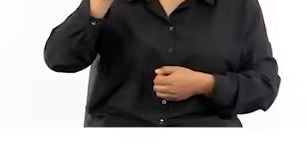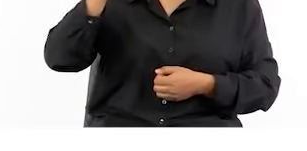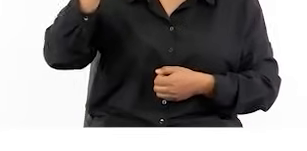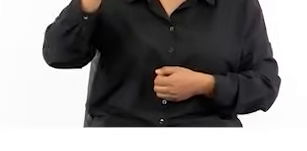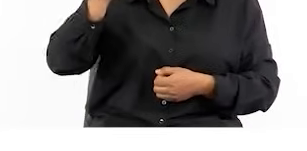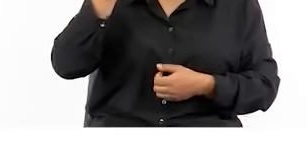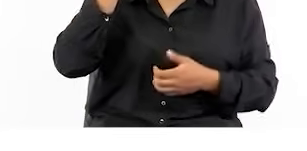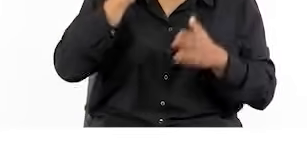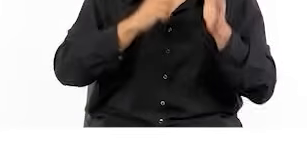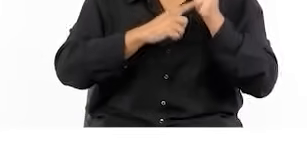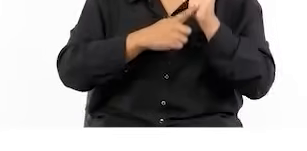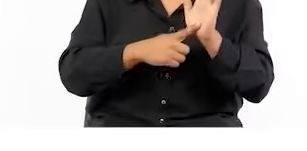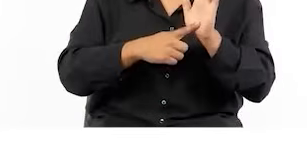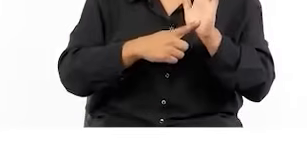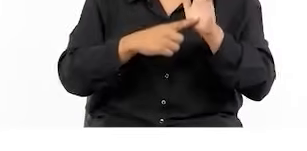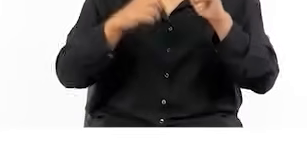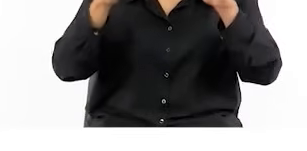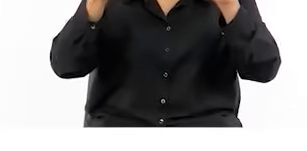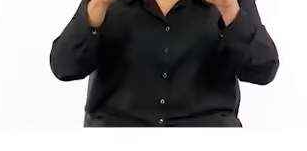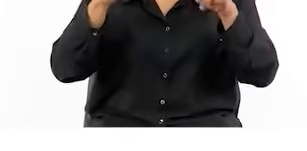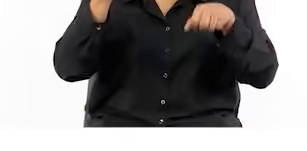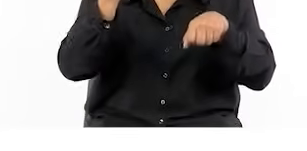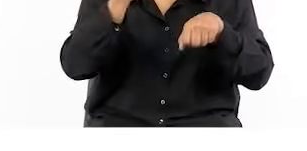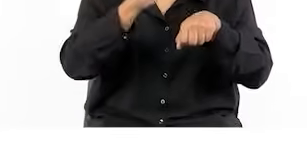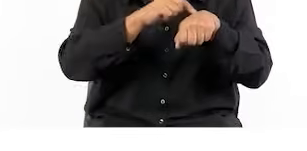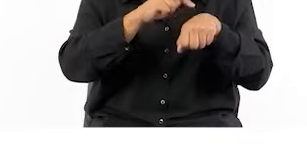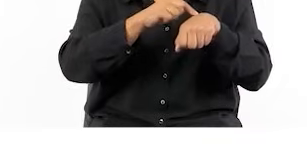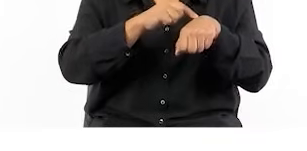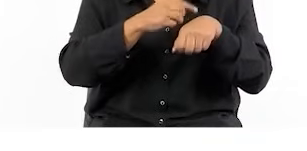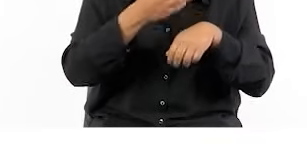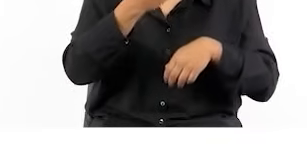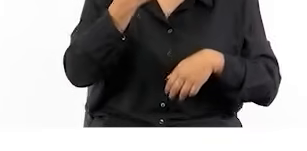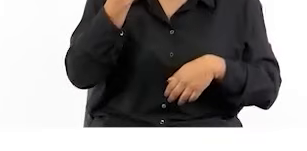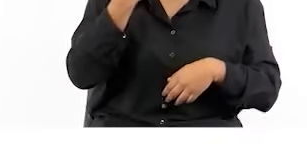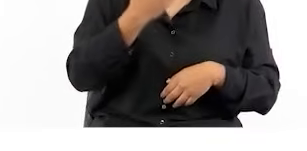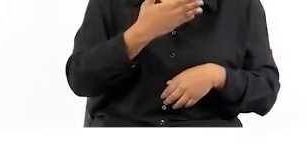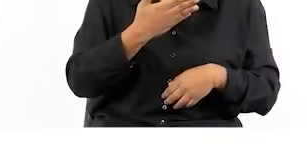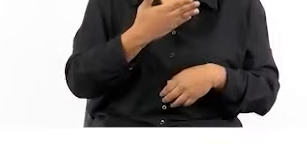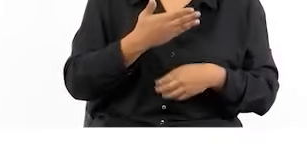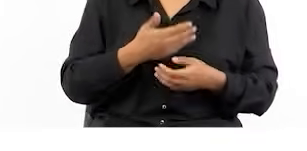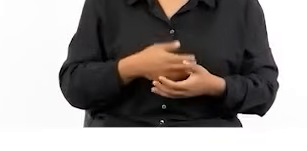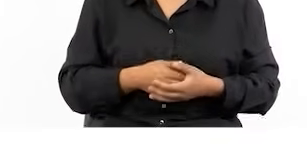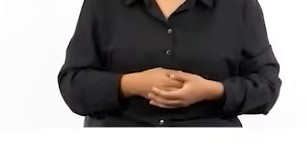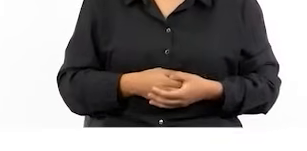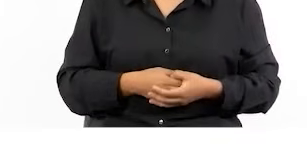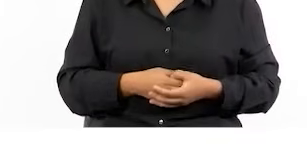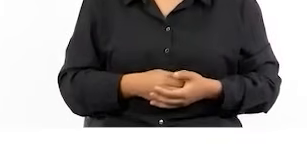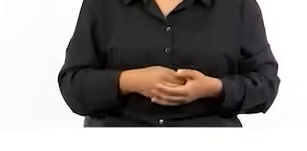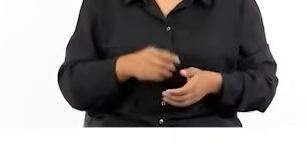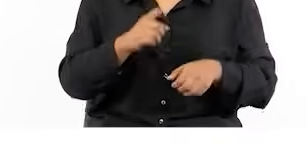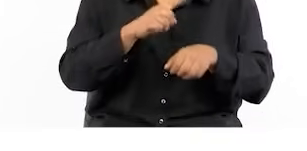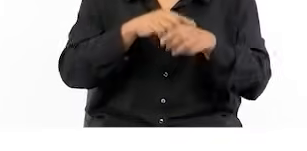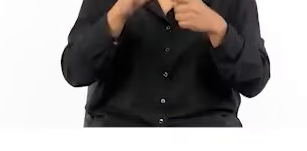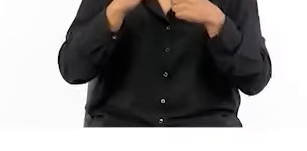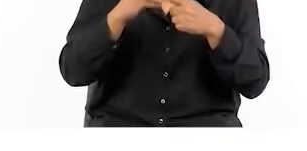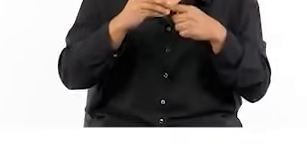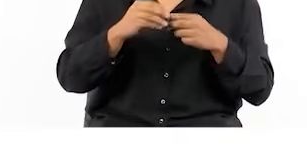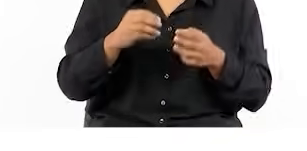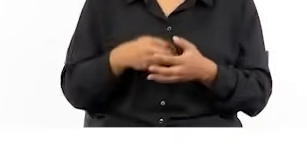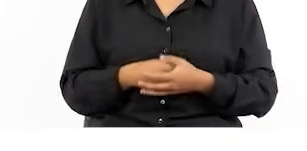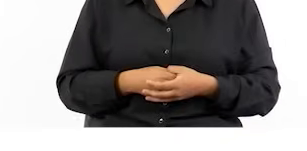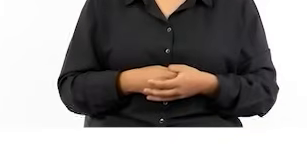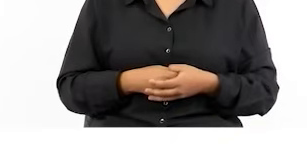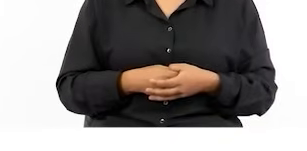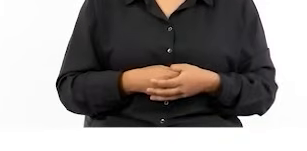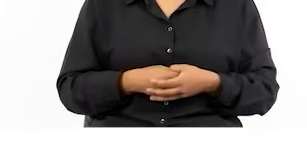geológico se representa en un gráfico en donde se indica el tiempo y los acontecimientos que han ocurrido en